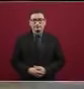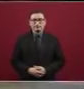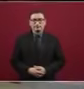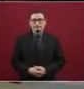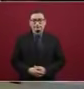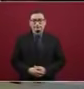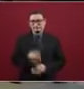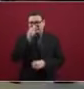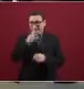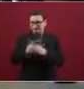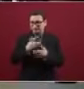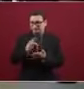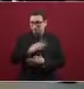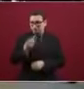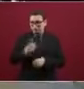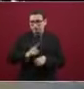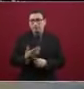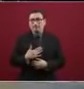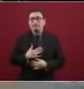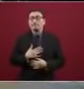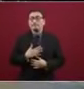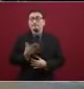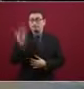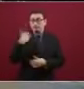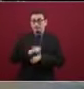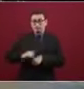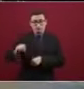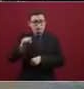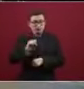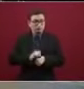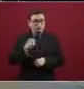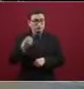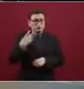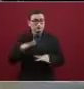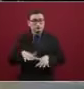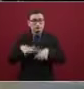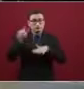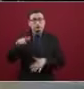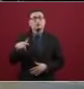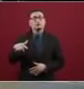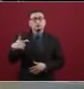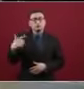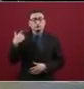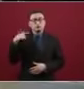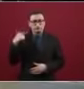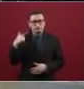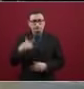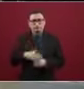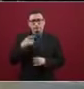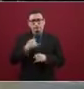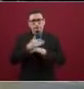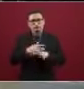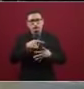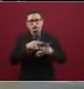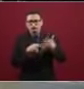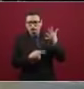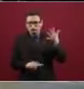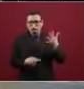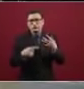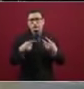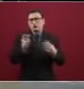Gracias, doctor. Buen día. La semana pasada en la conferencia de prensa en Guadalajara presentaron unas cifras de